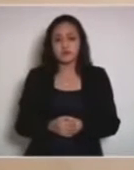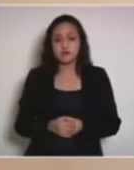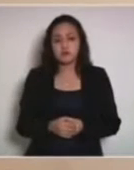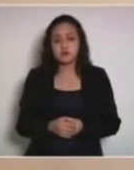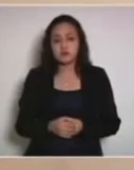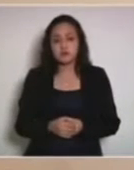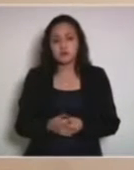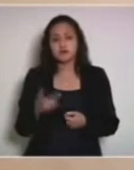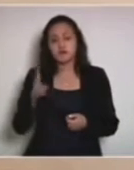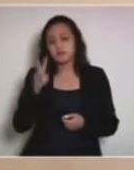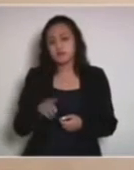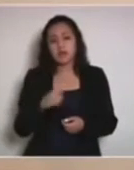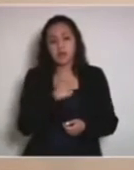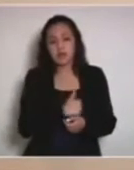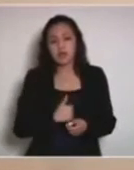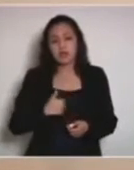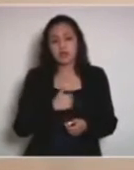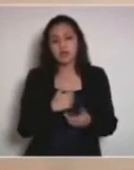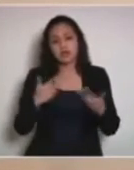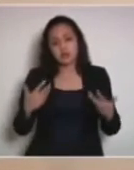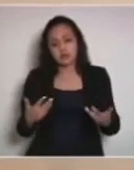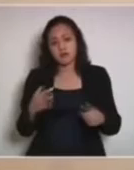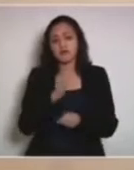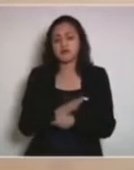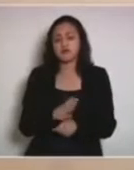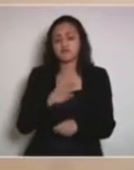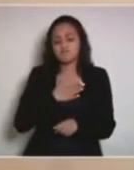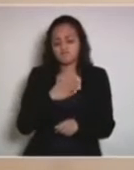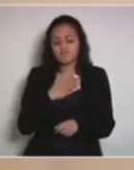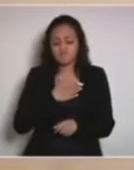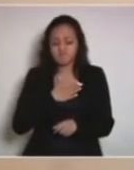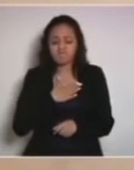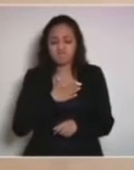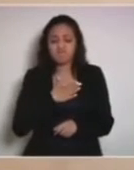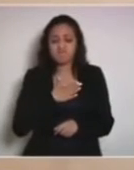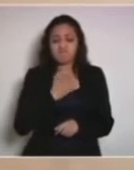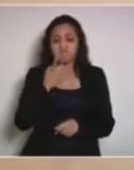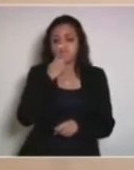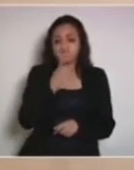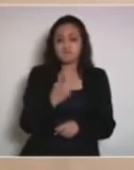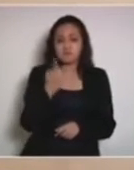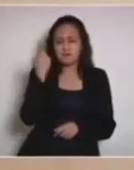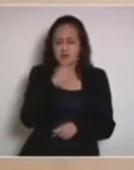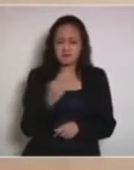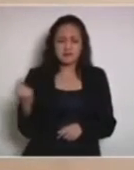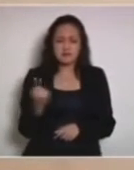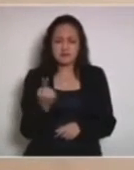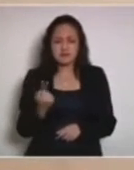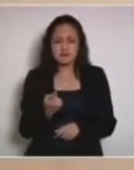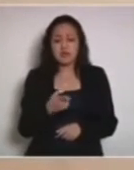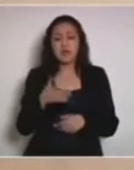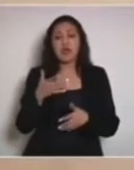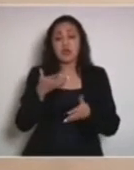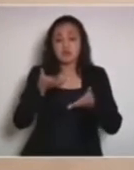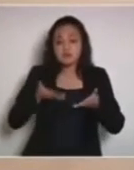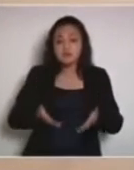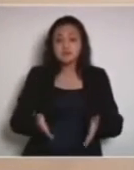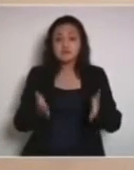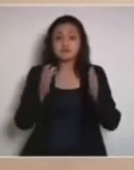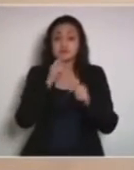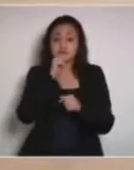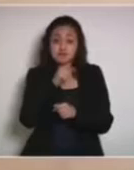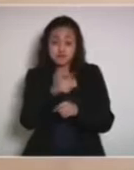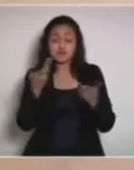eso sí es muy lamentable yo yo me pronuncio para qué el camino de los partidos